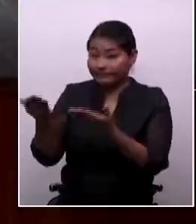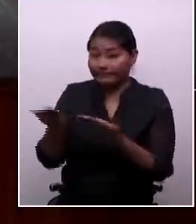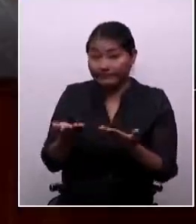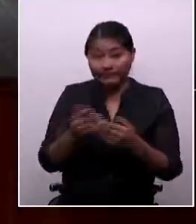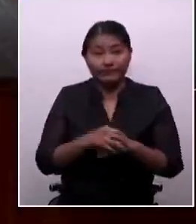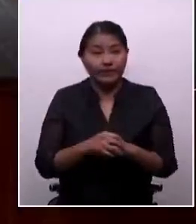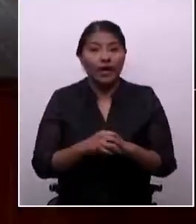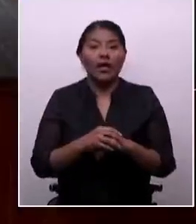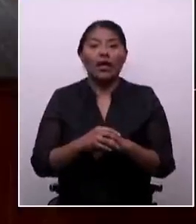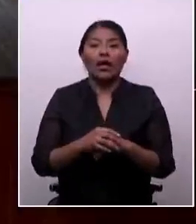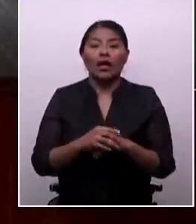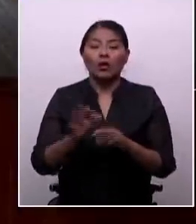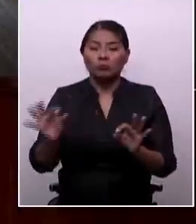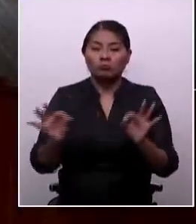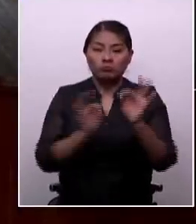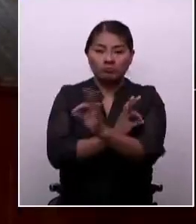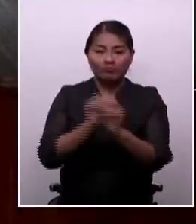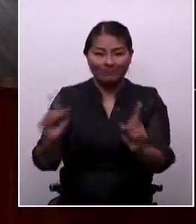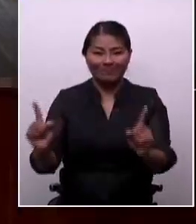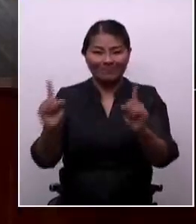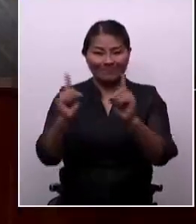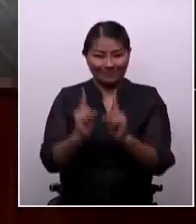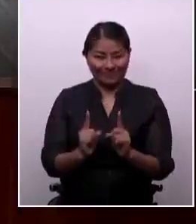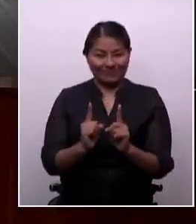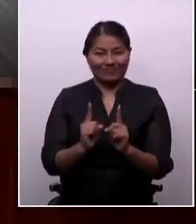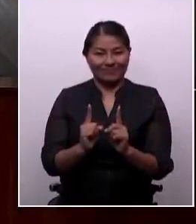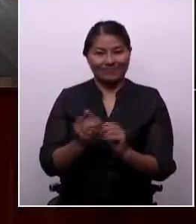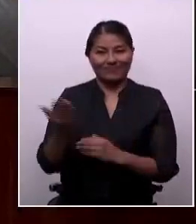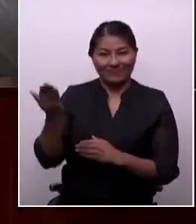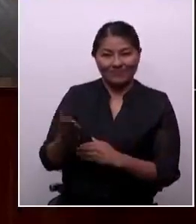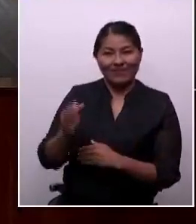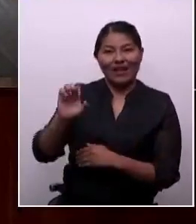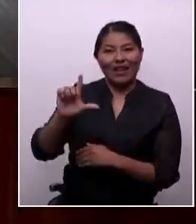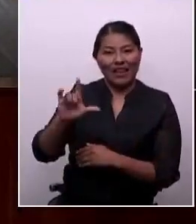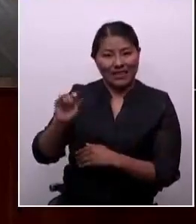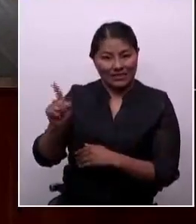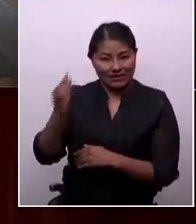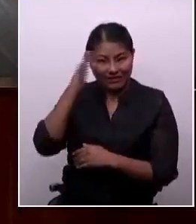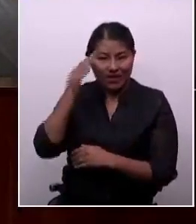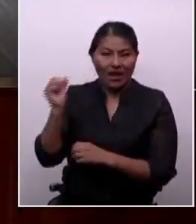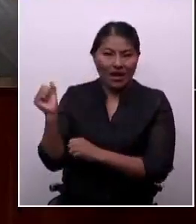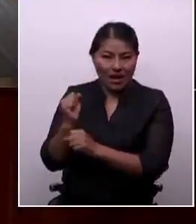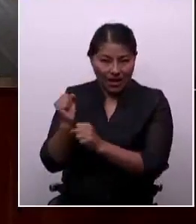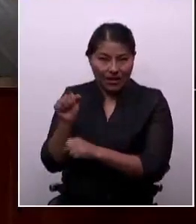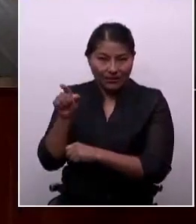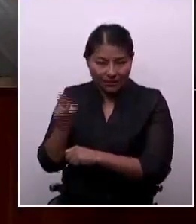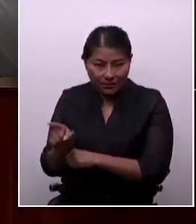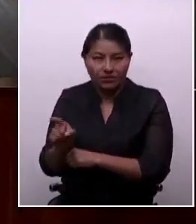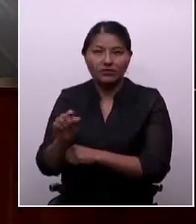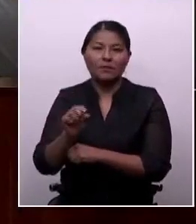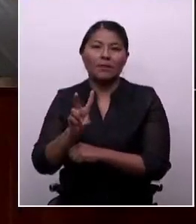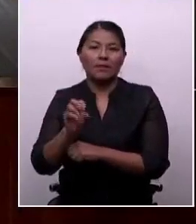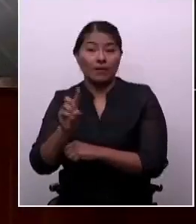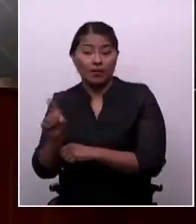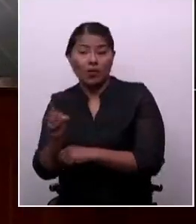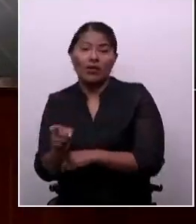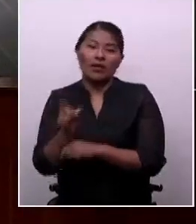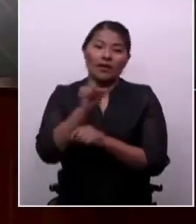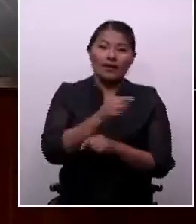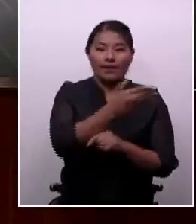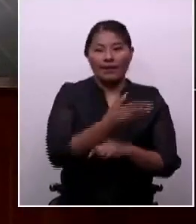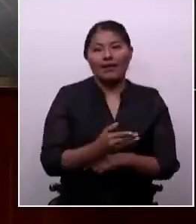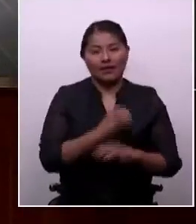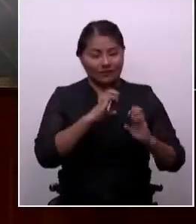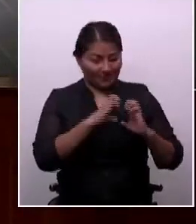la siguiente dupla la conforman los candidatos Elizabeth León del frente de la esperanza 2021 y George